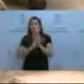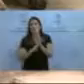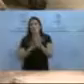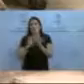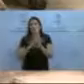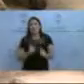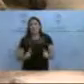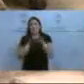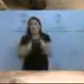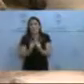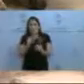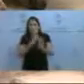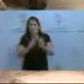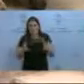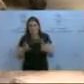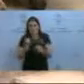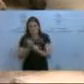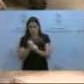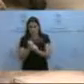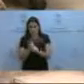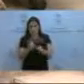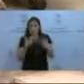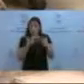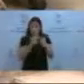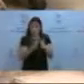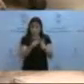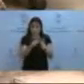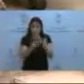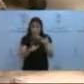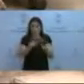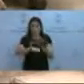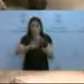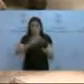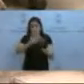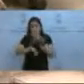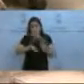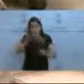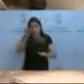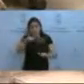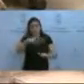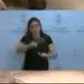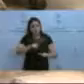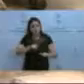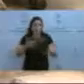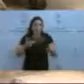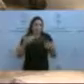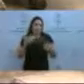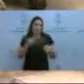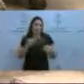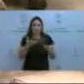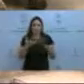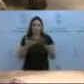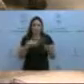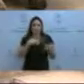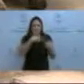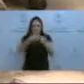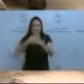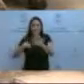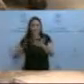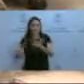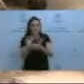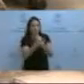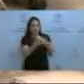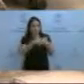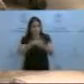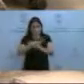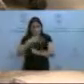empleo. El colectivo de mayores de 45 años tiene acceso, naturalmente, a todas las líneas que